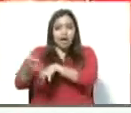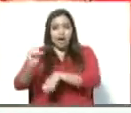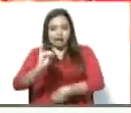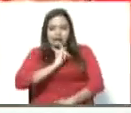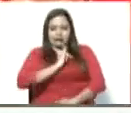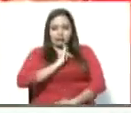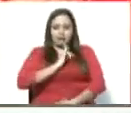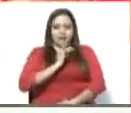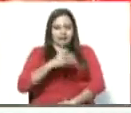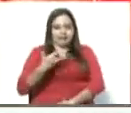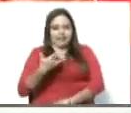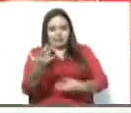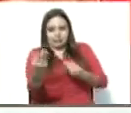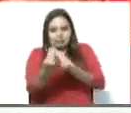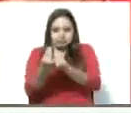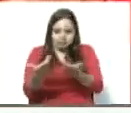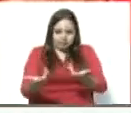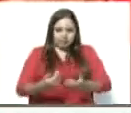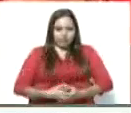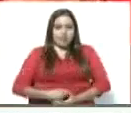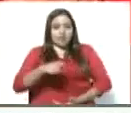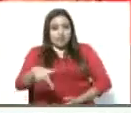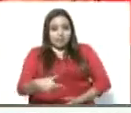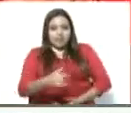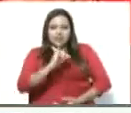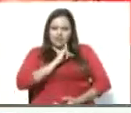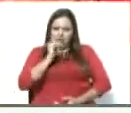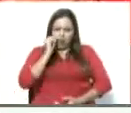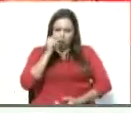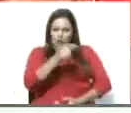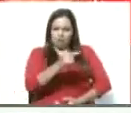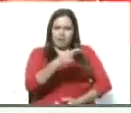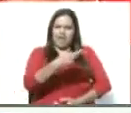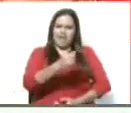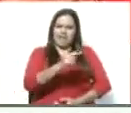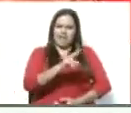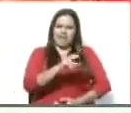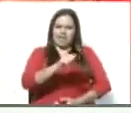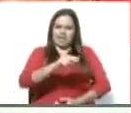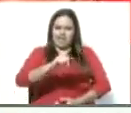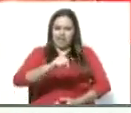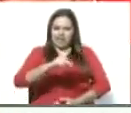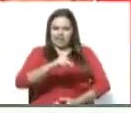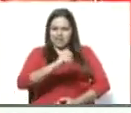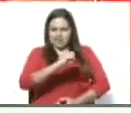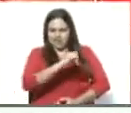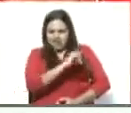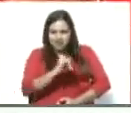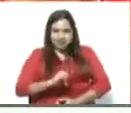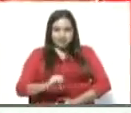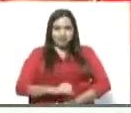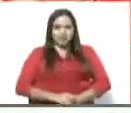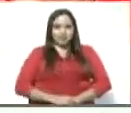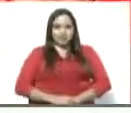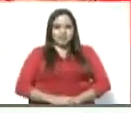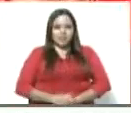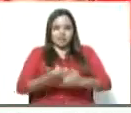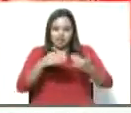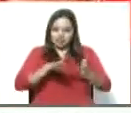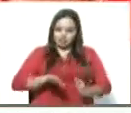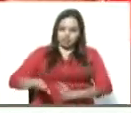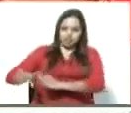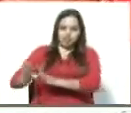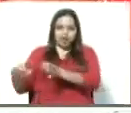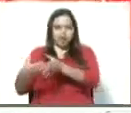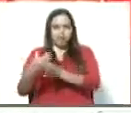él, y también se identificó con Hernández, con este señor de derecha también, o sea, dejó a un lado el uribismo,